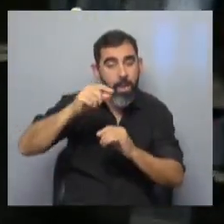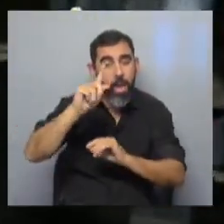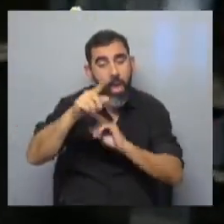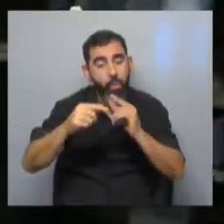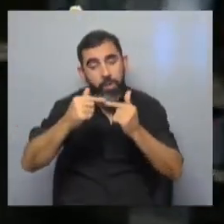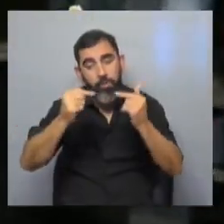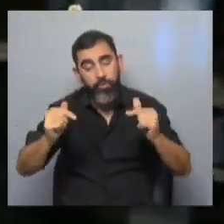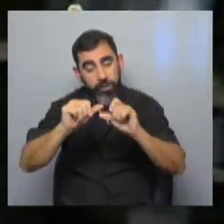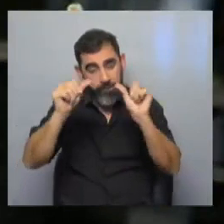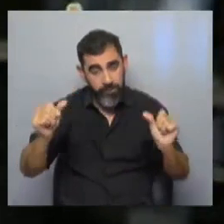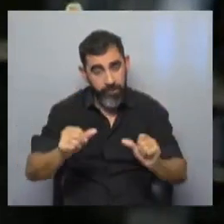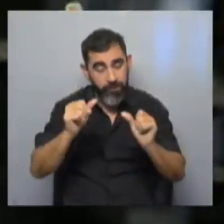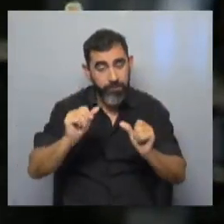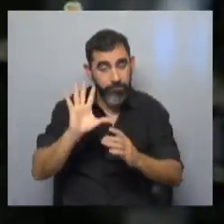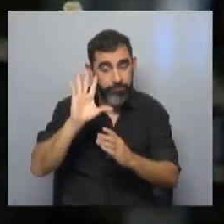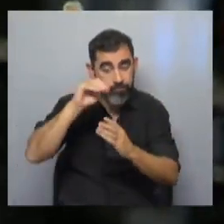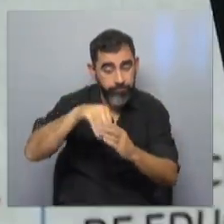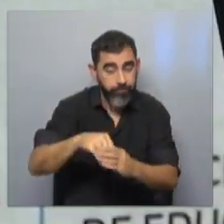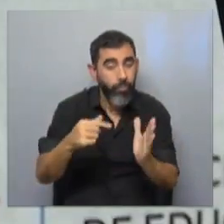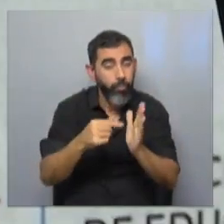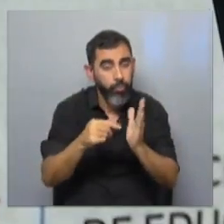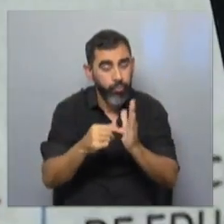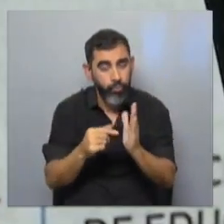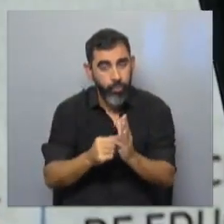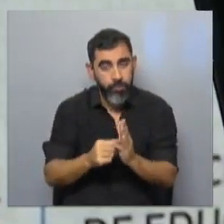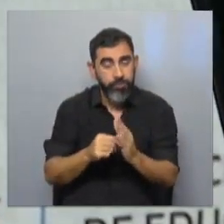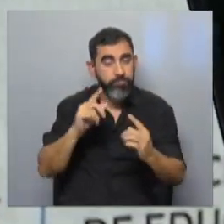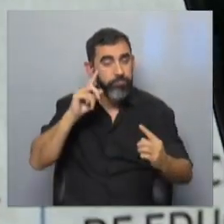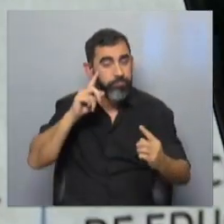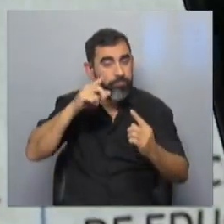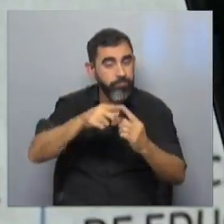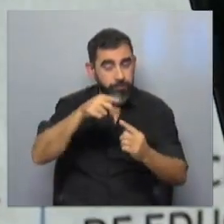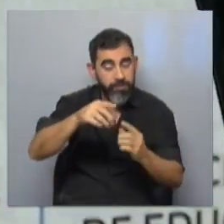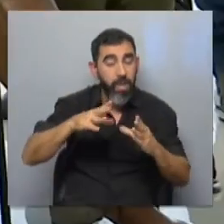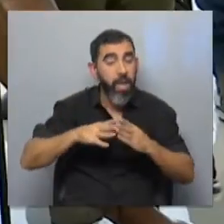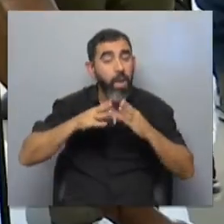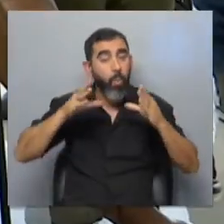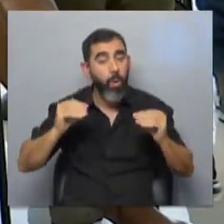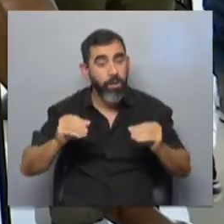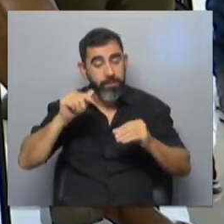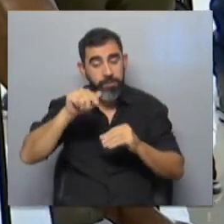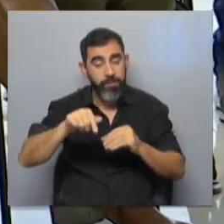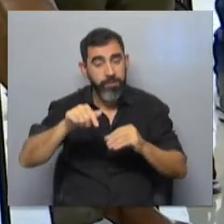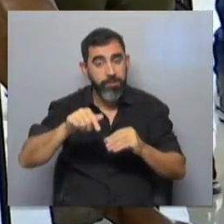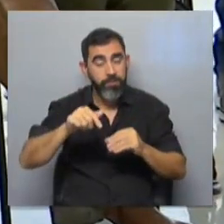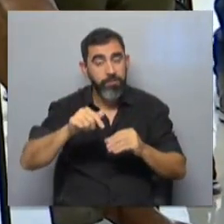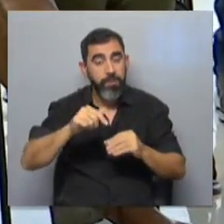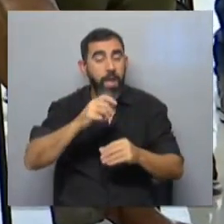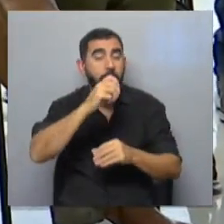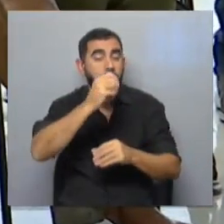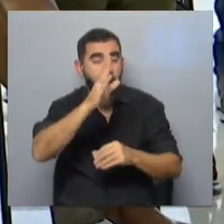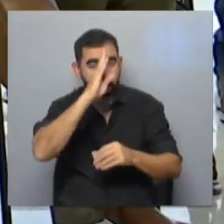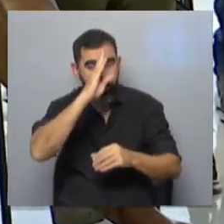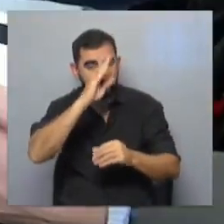algunas intervenciones puntuales, focalizadas a estas escuelas que corresponden a la categoría